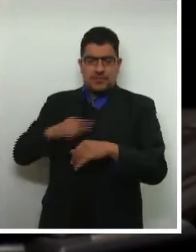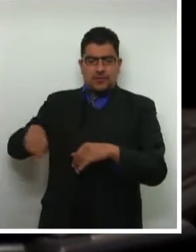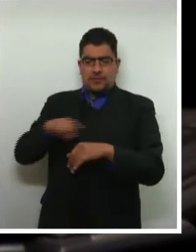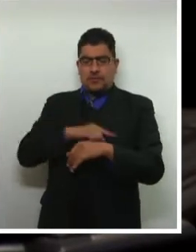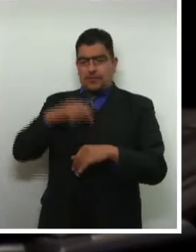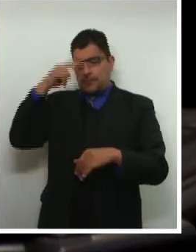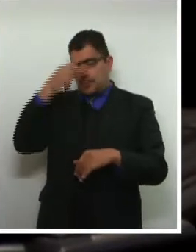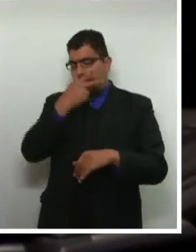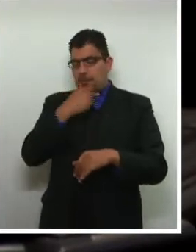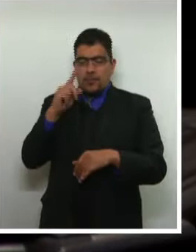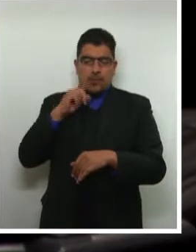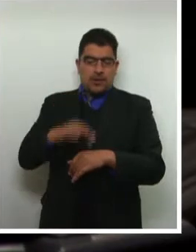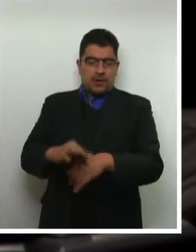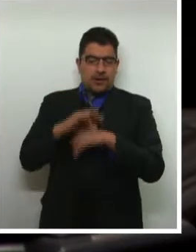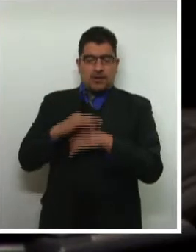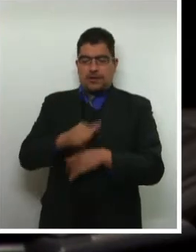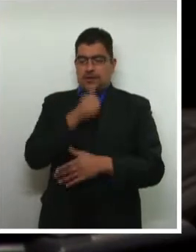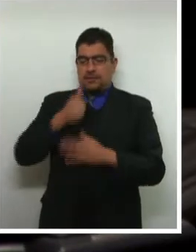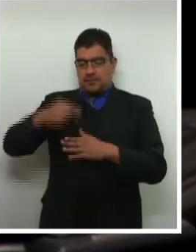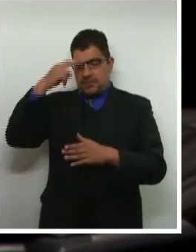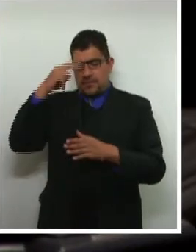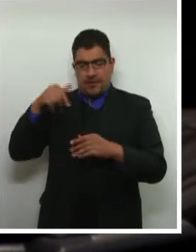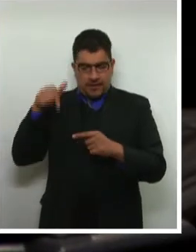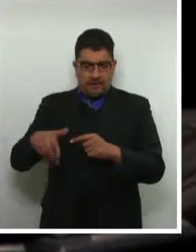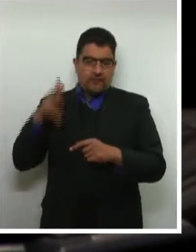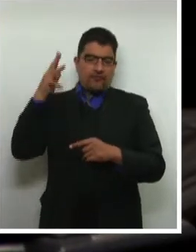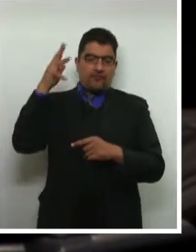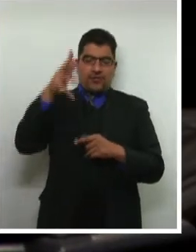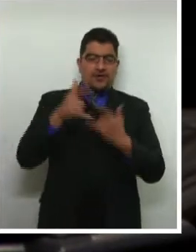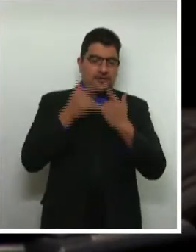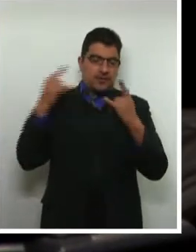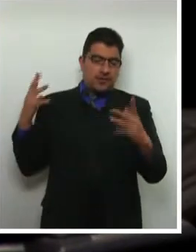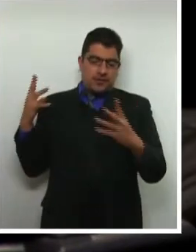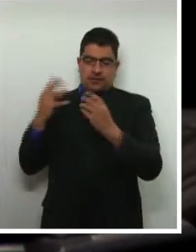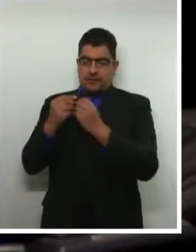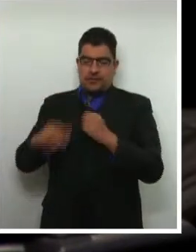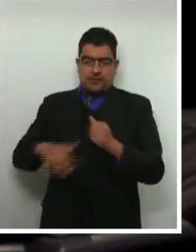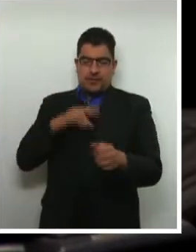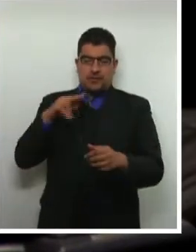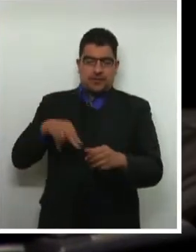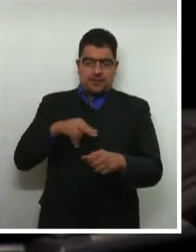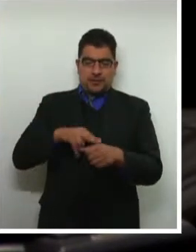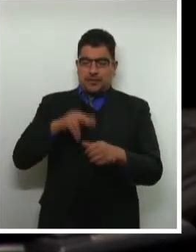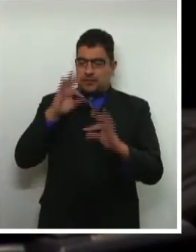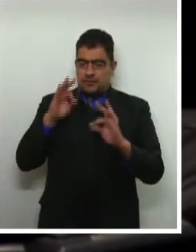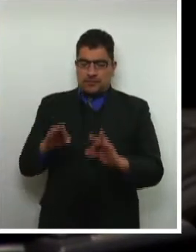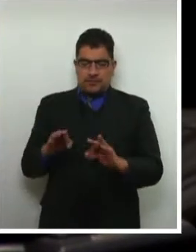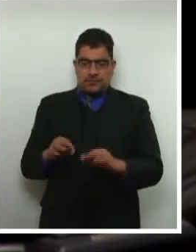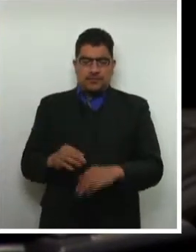mexicanos, del futuro de la ciudad, de la historia de nuestra nación.